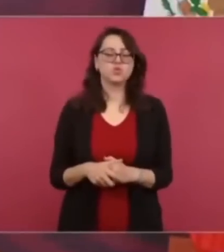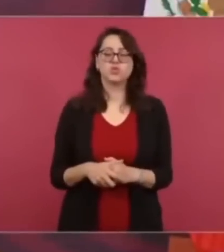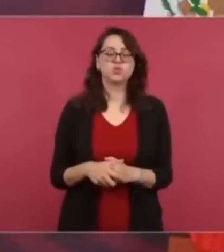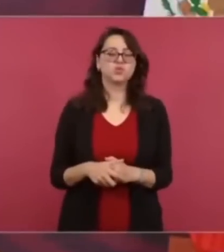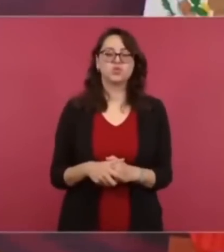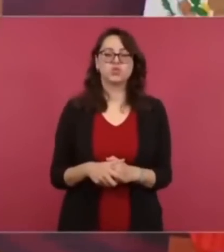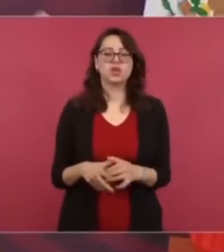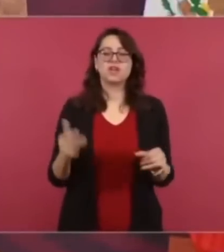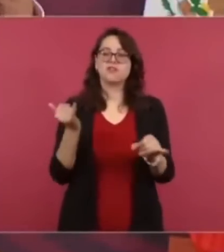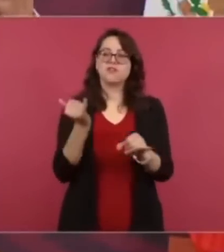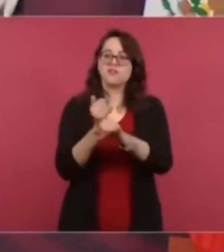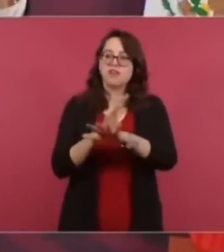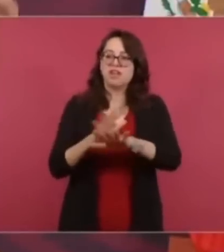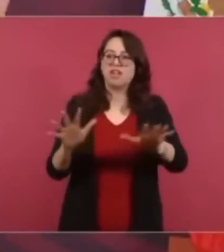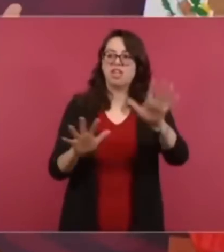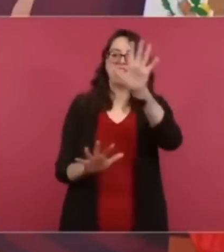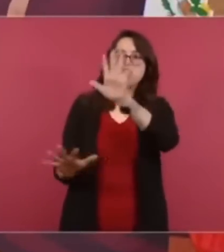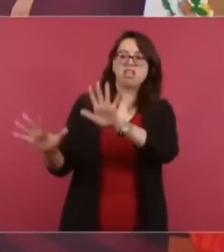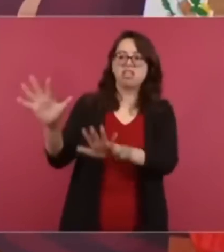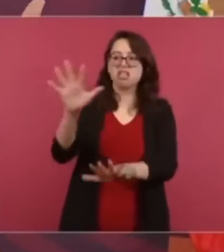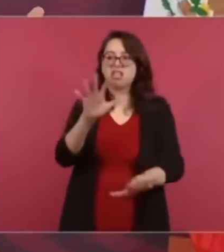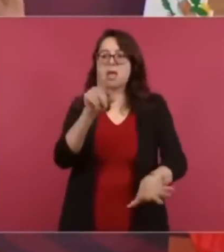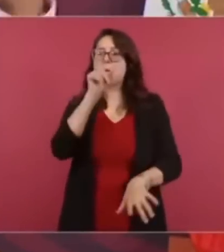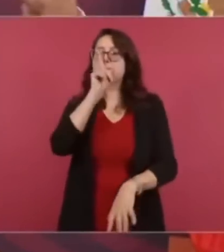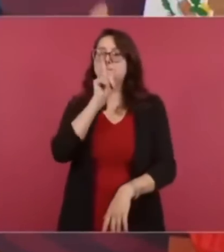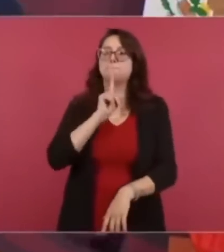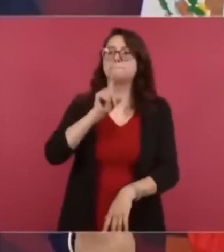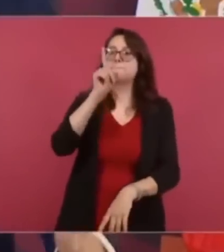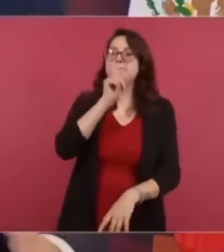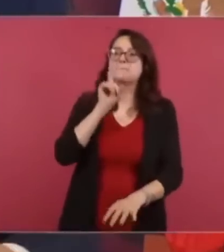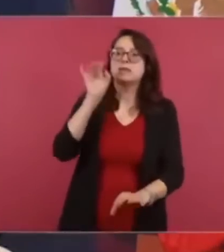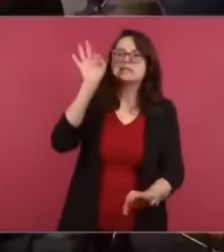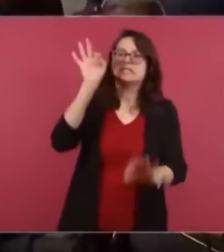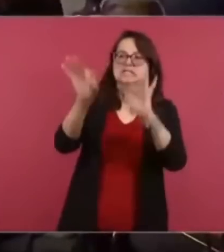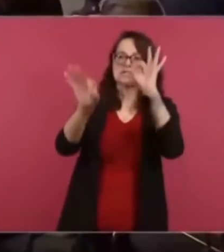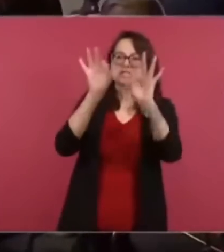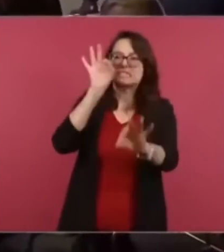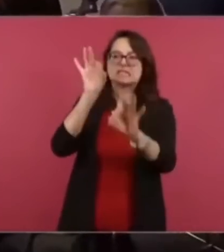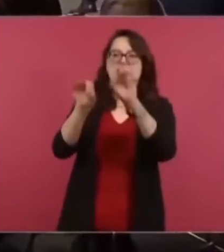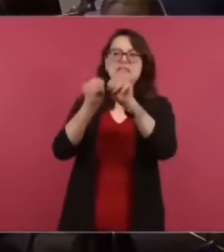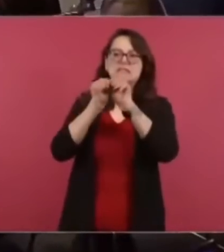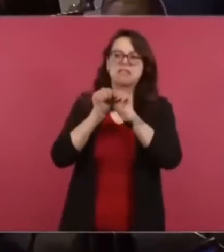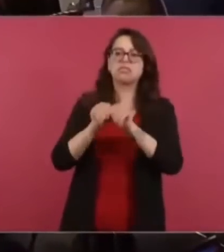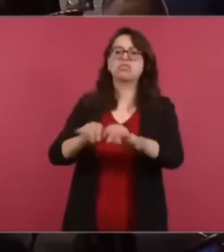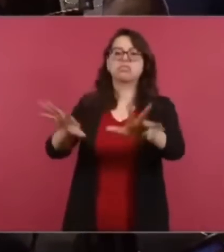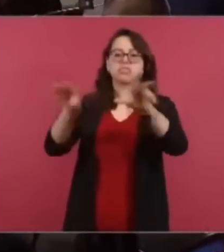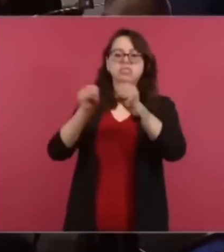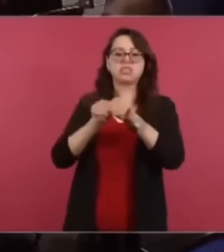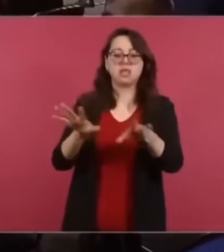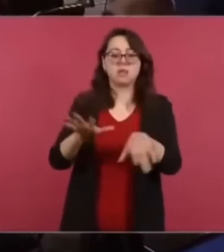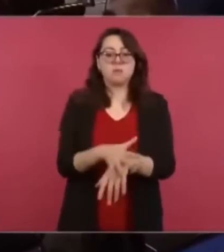No, les pagan para manipular,